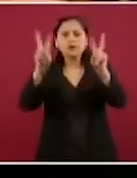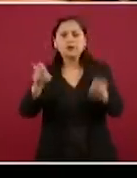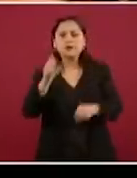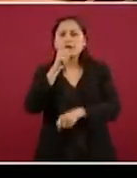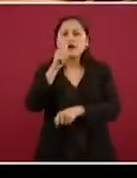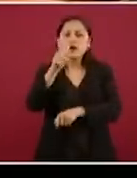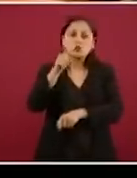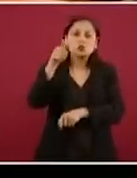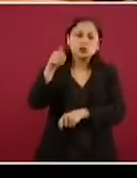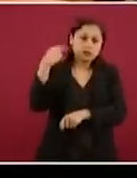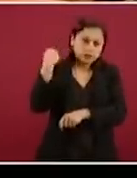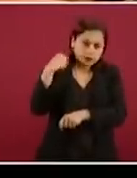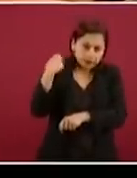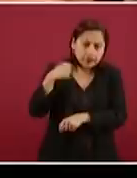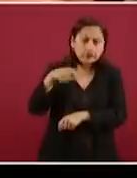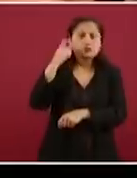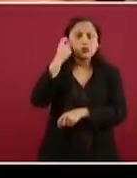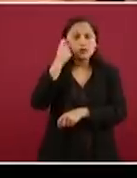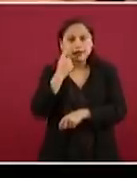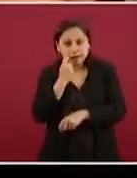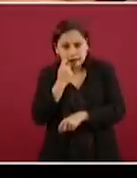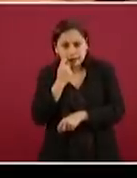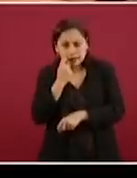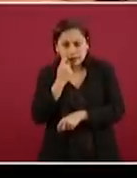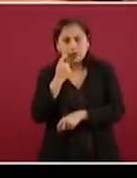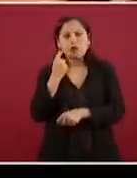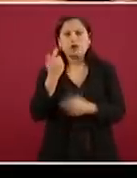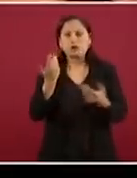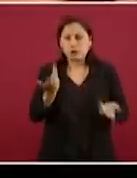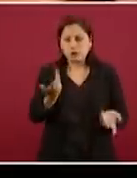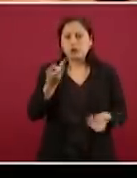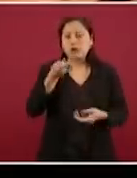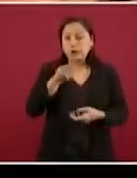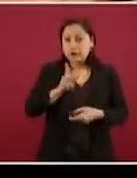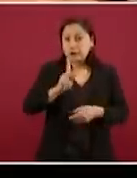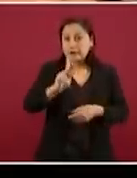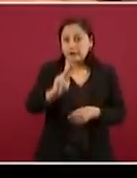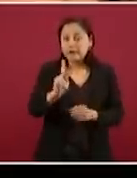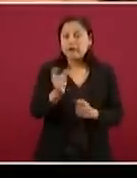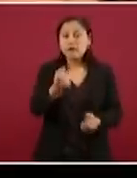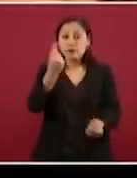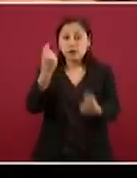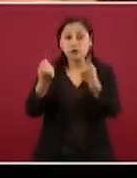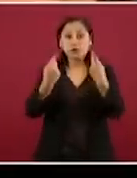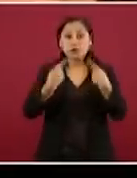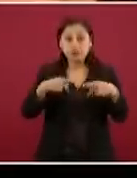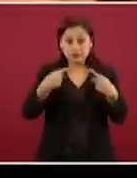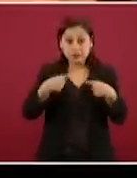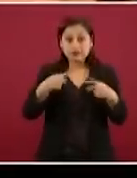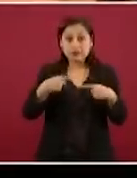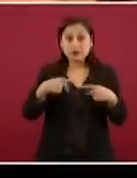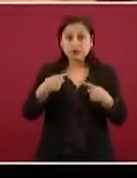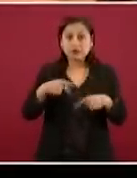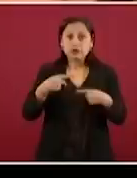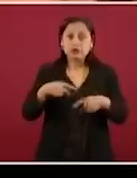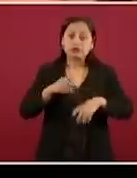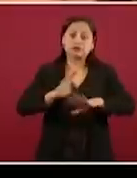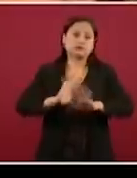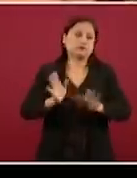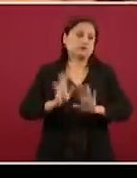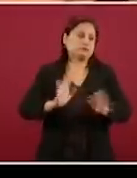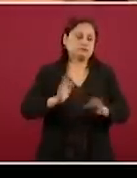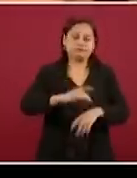su estado, también en Guerrero. Sin embargo, algunos usuarios se están quejando que se les sigue aplicando la